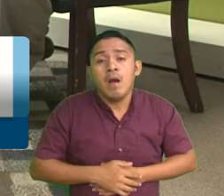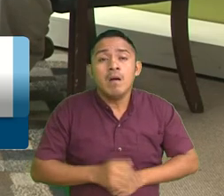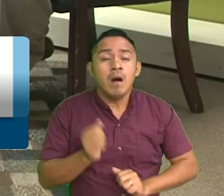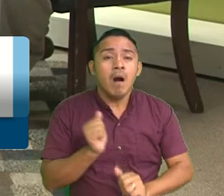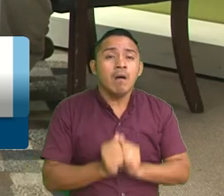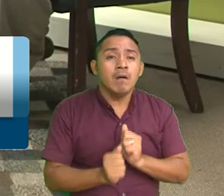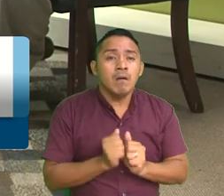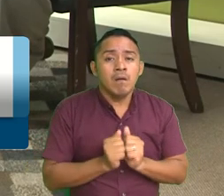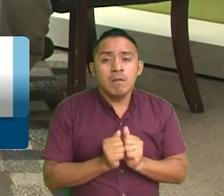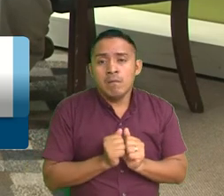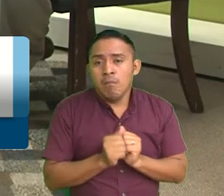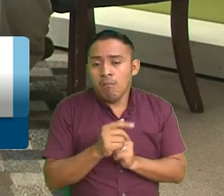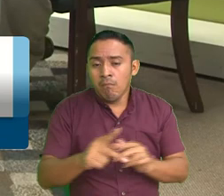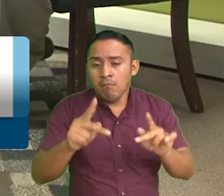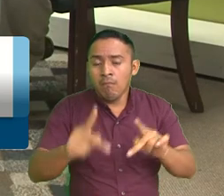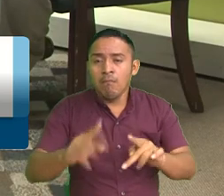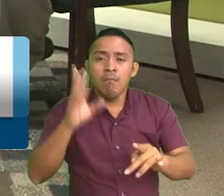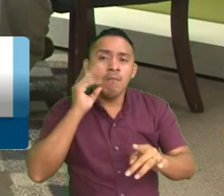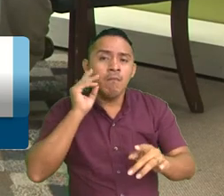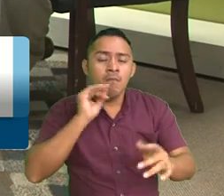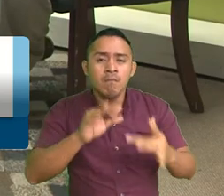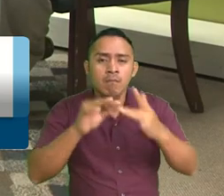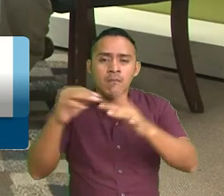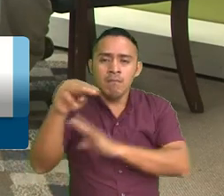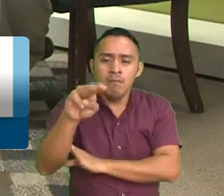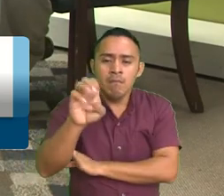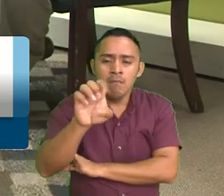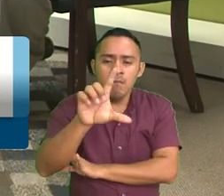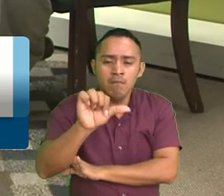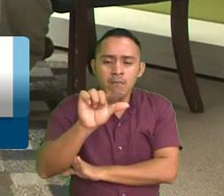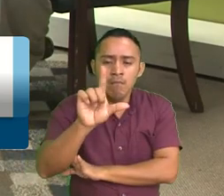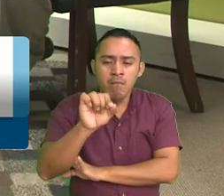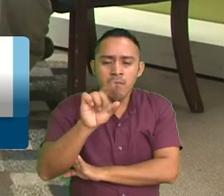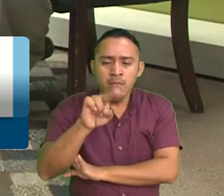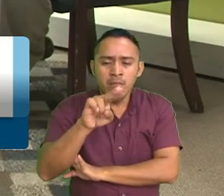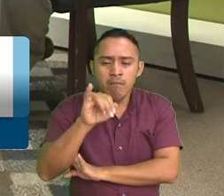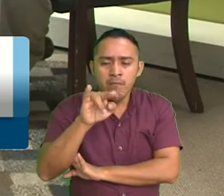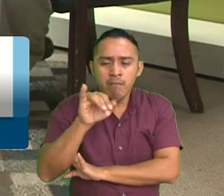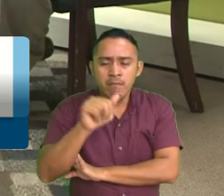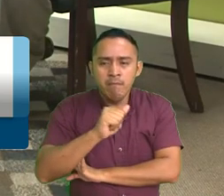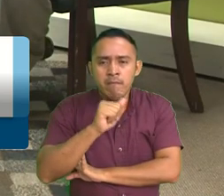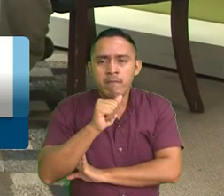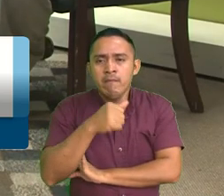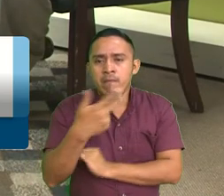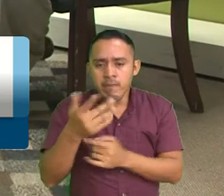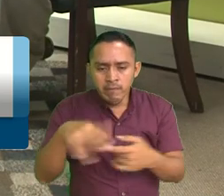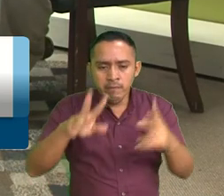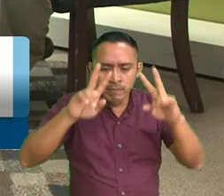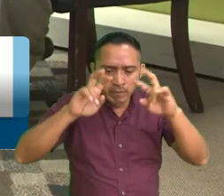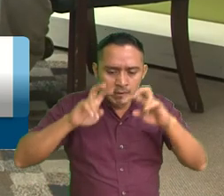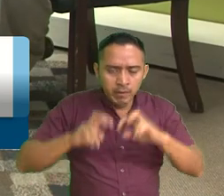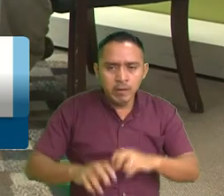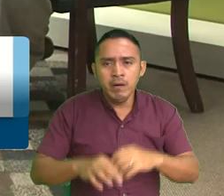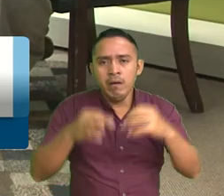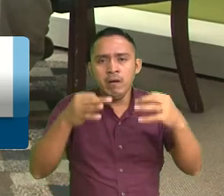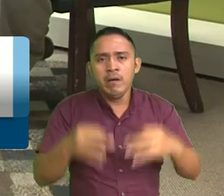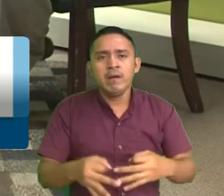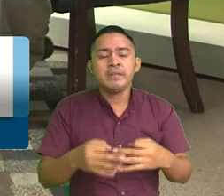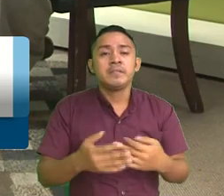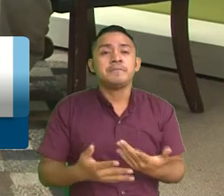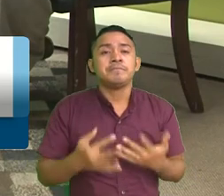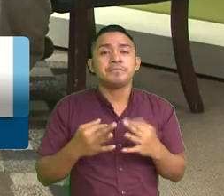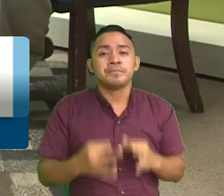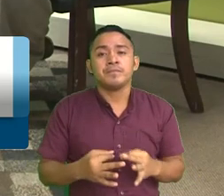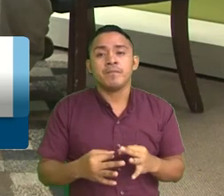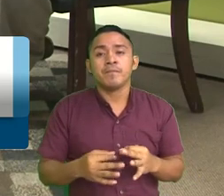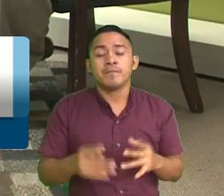de la intervención de especialistas, llega a melatonina. Lo demás sí necesita una valoración completa y constante